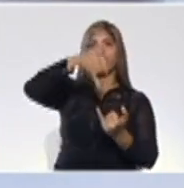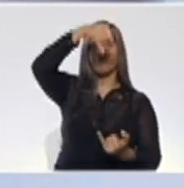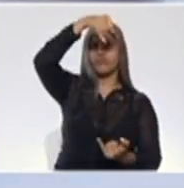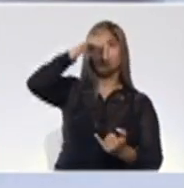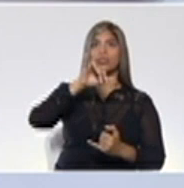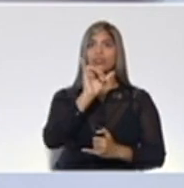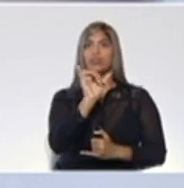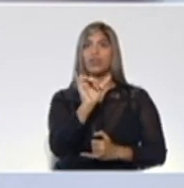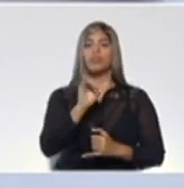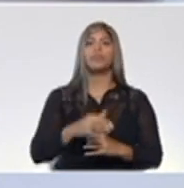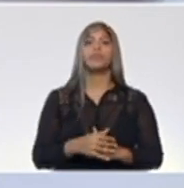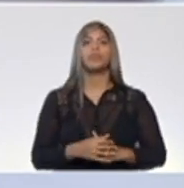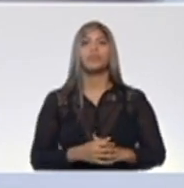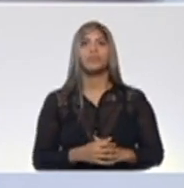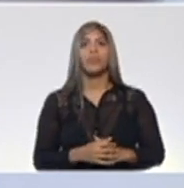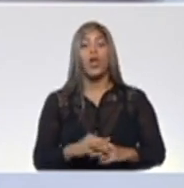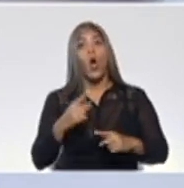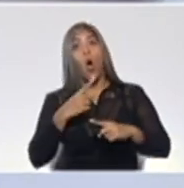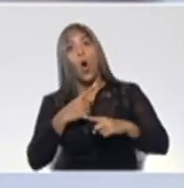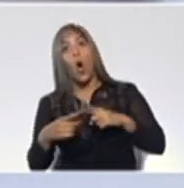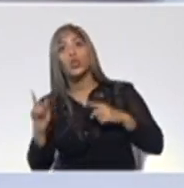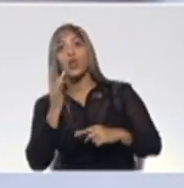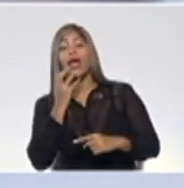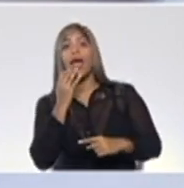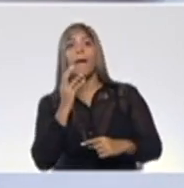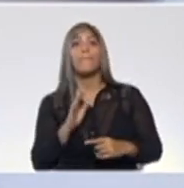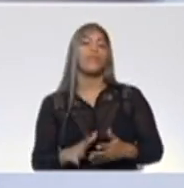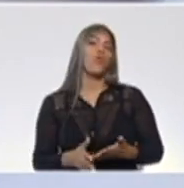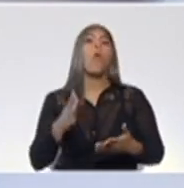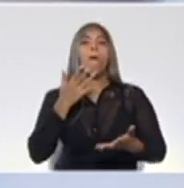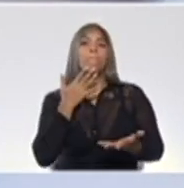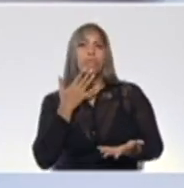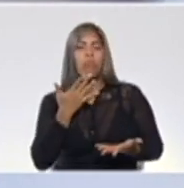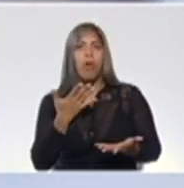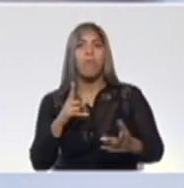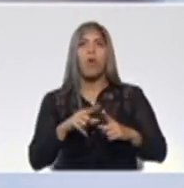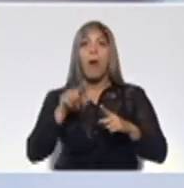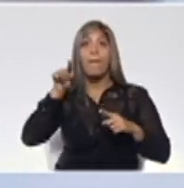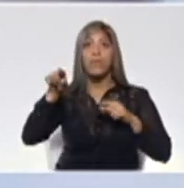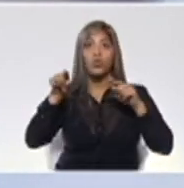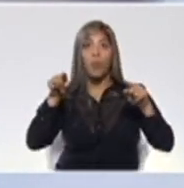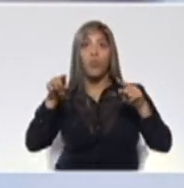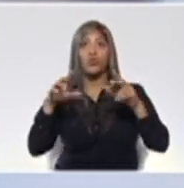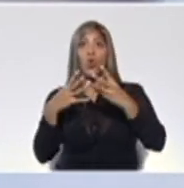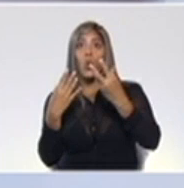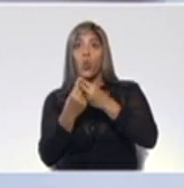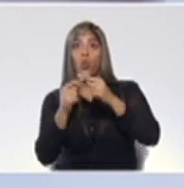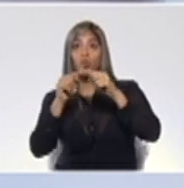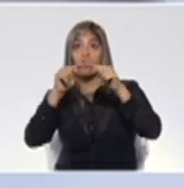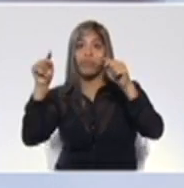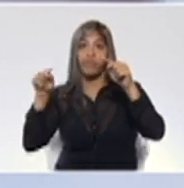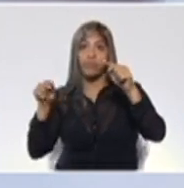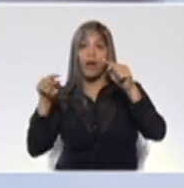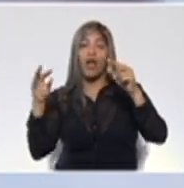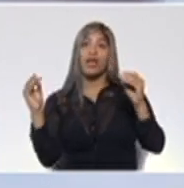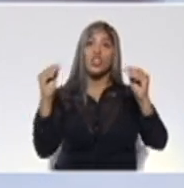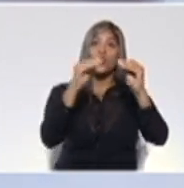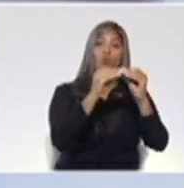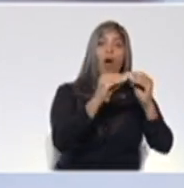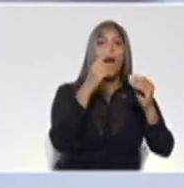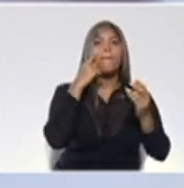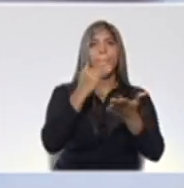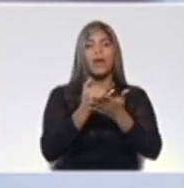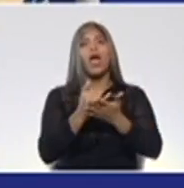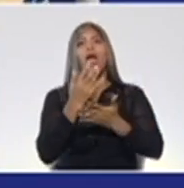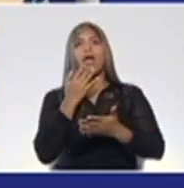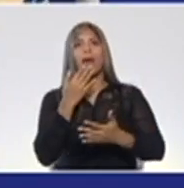Y. Hay otros casos cuando los puntos coinciden con el eje X o con el eje Y. Vamos a ver